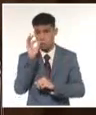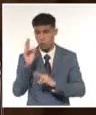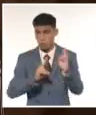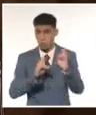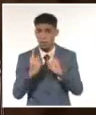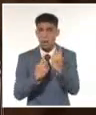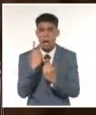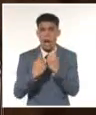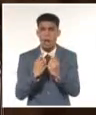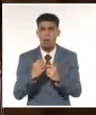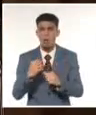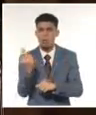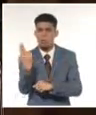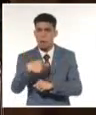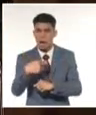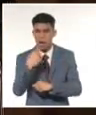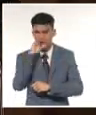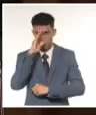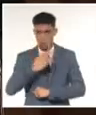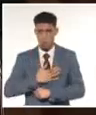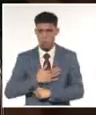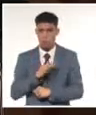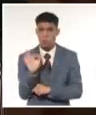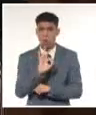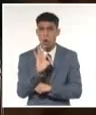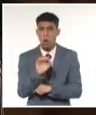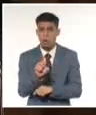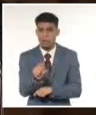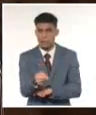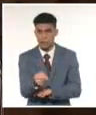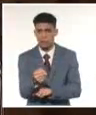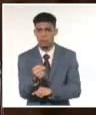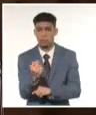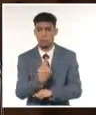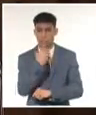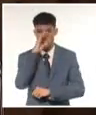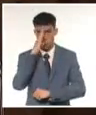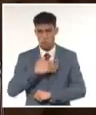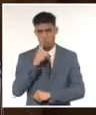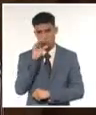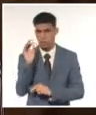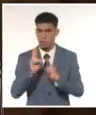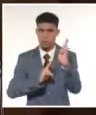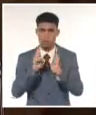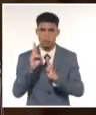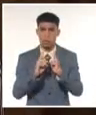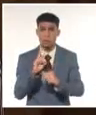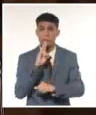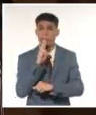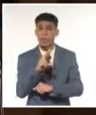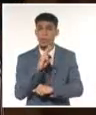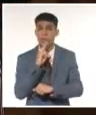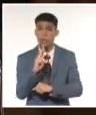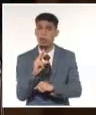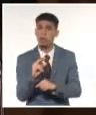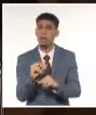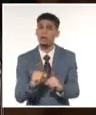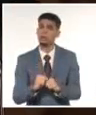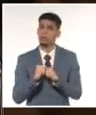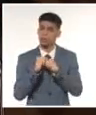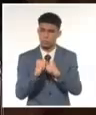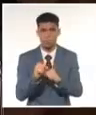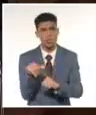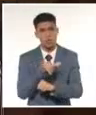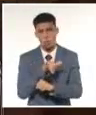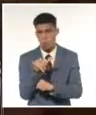intento de injerencia. La respuesta no es ni será hacer concesiones a quien se propone destruirnos y